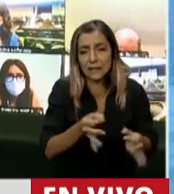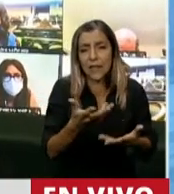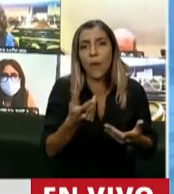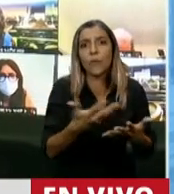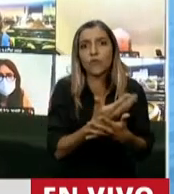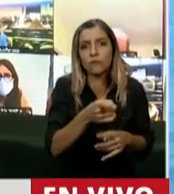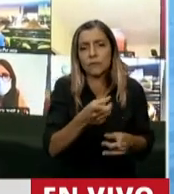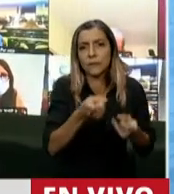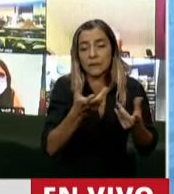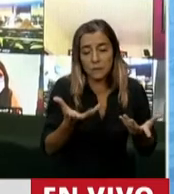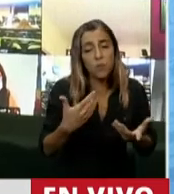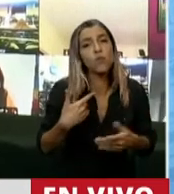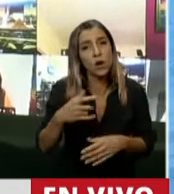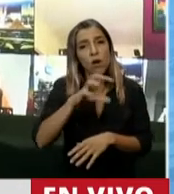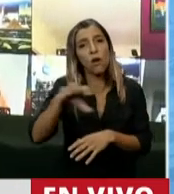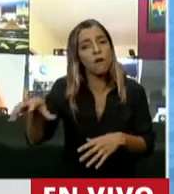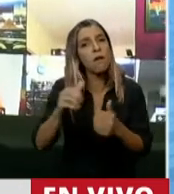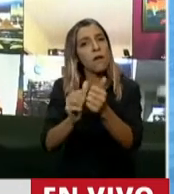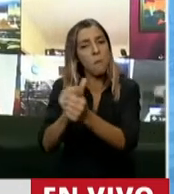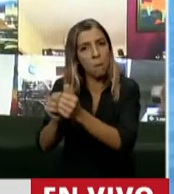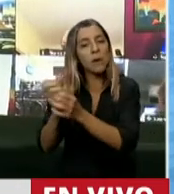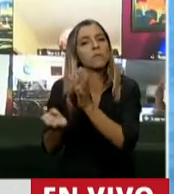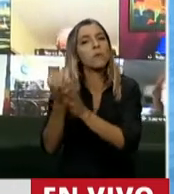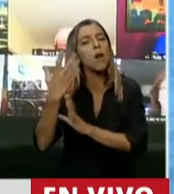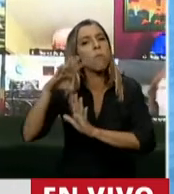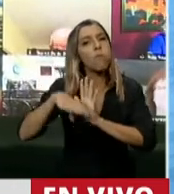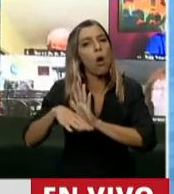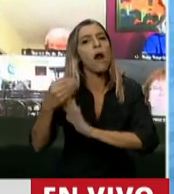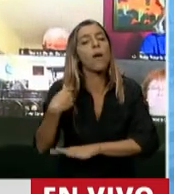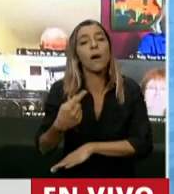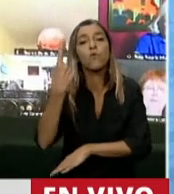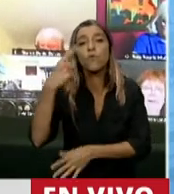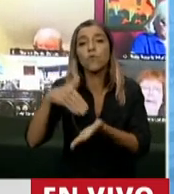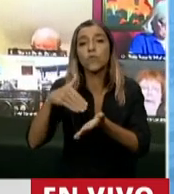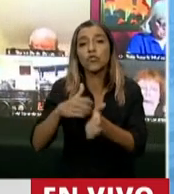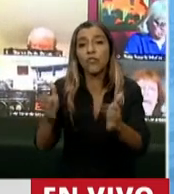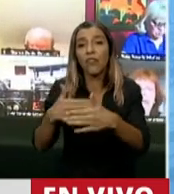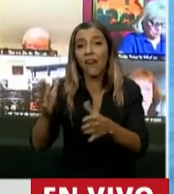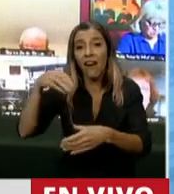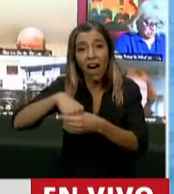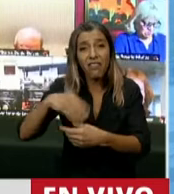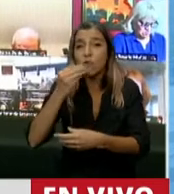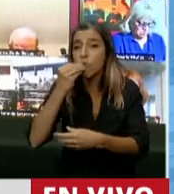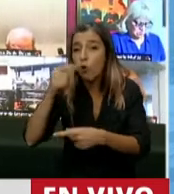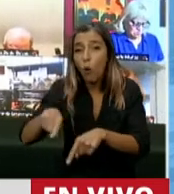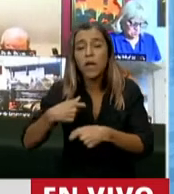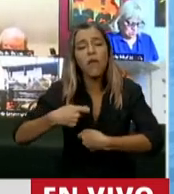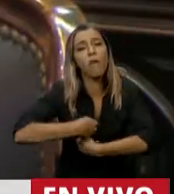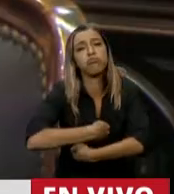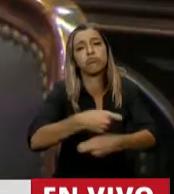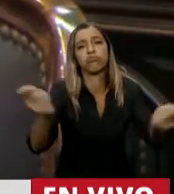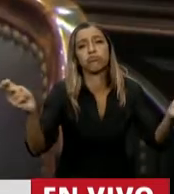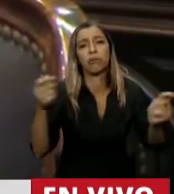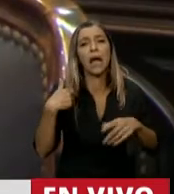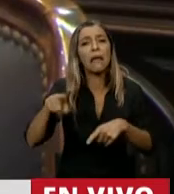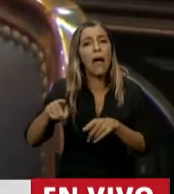hicieron un programa donde un millón de cajas de alimentos fueron repartidos sin clientelismo político y